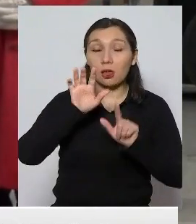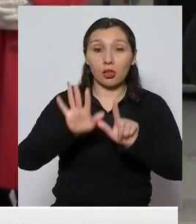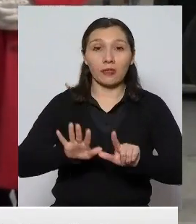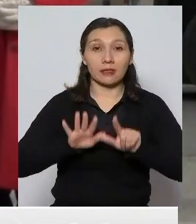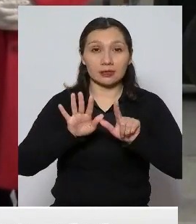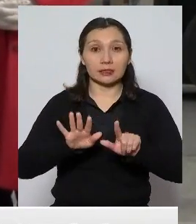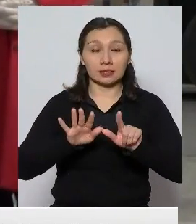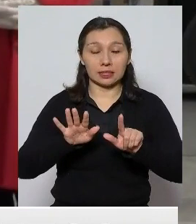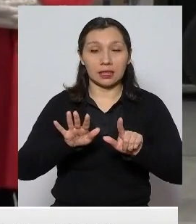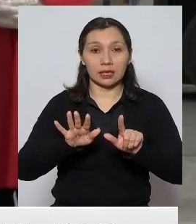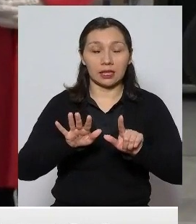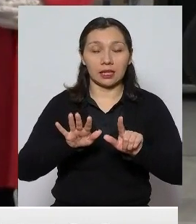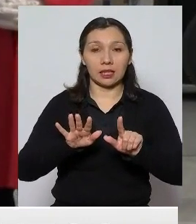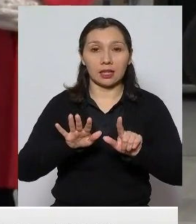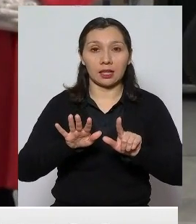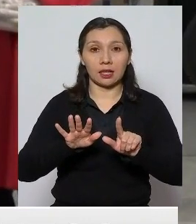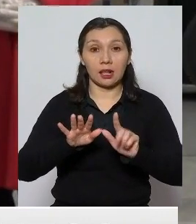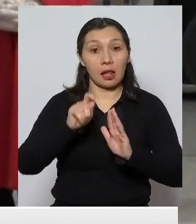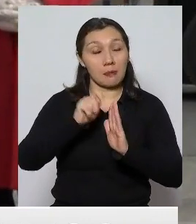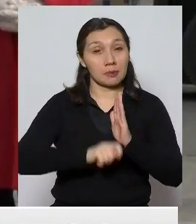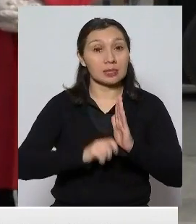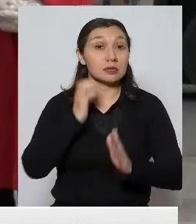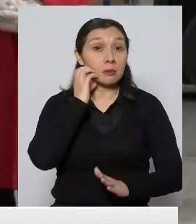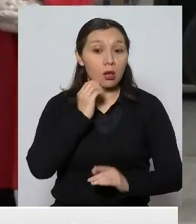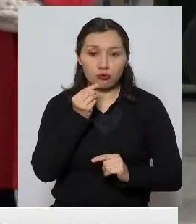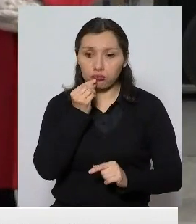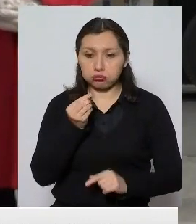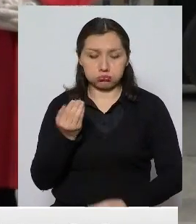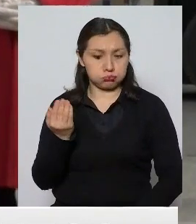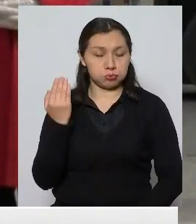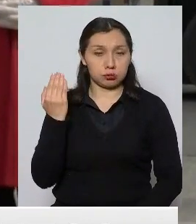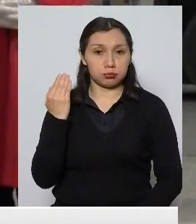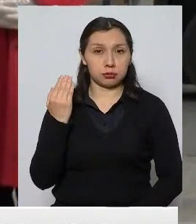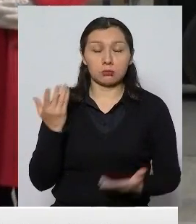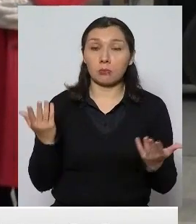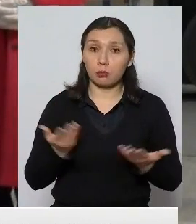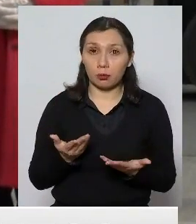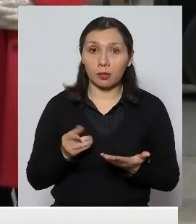17 del mes de mayo, recién pasado,